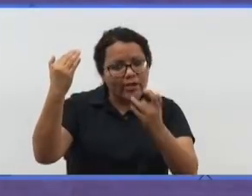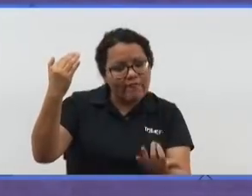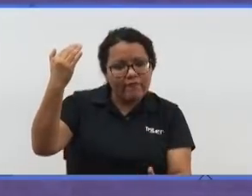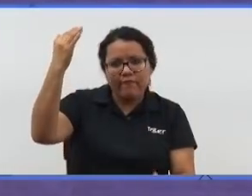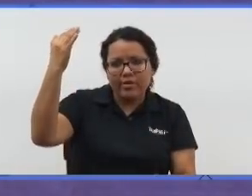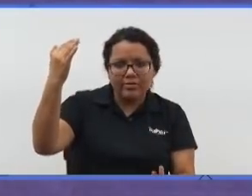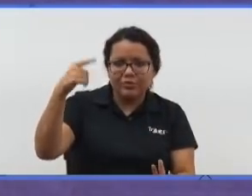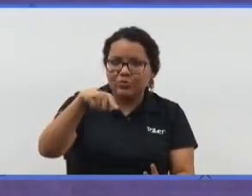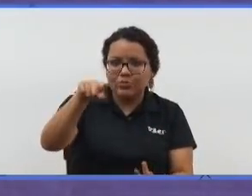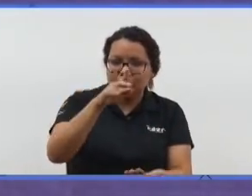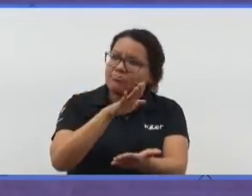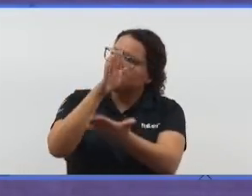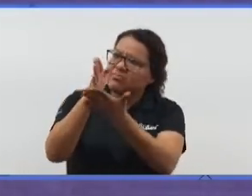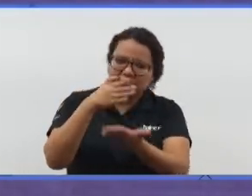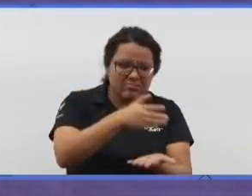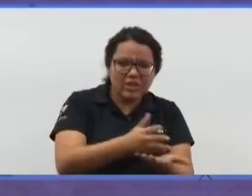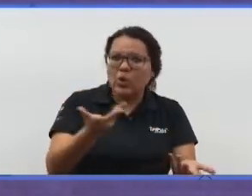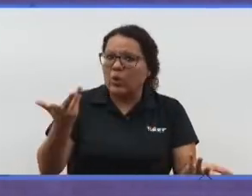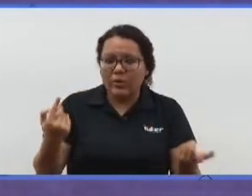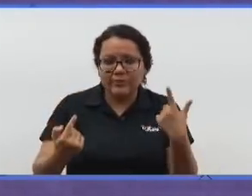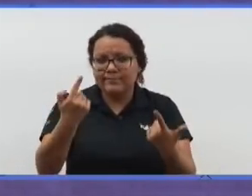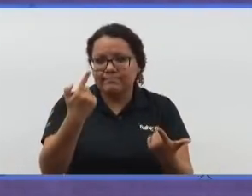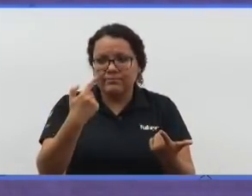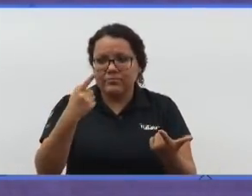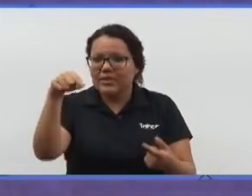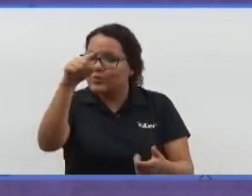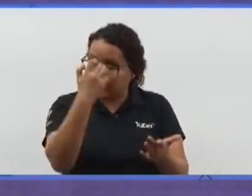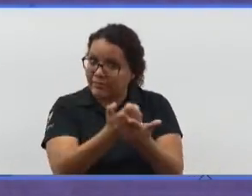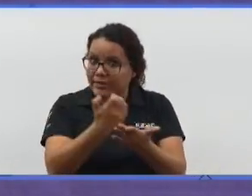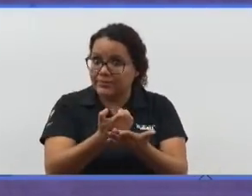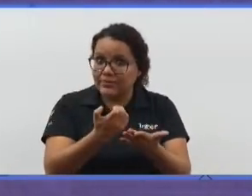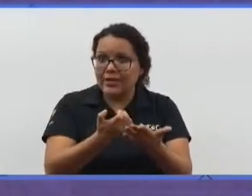a dónde iría gana usted almas